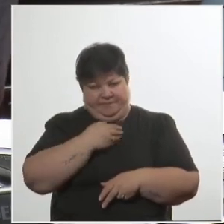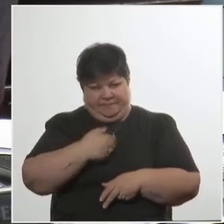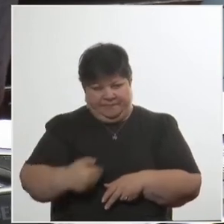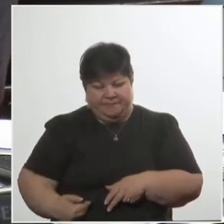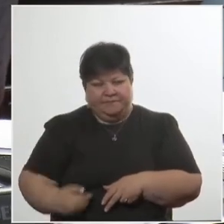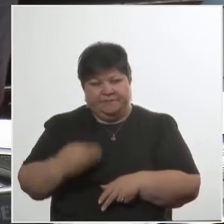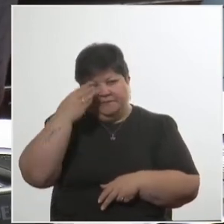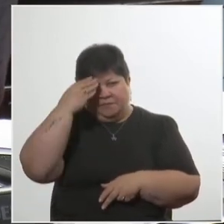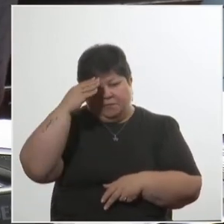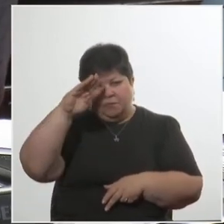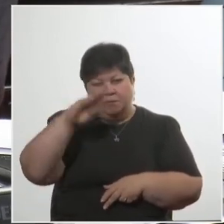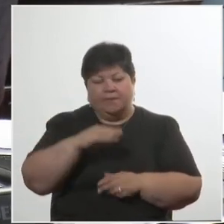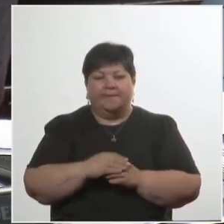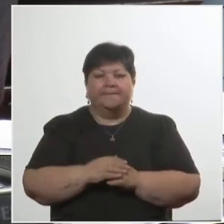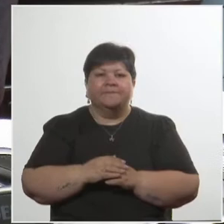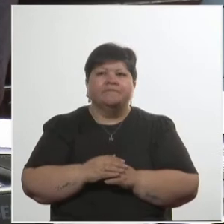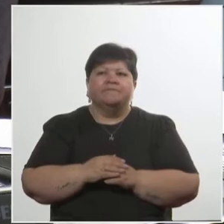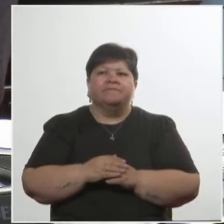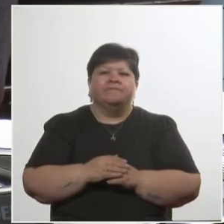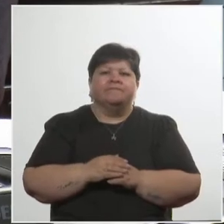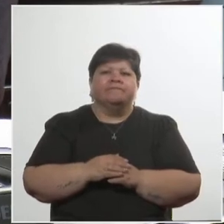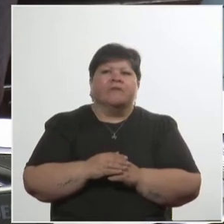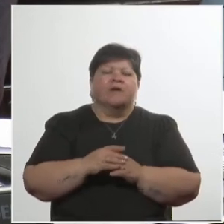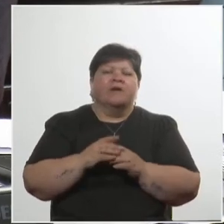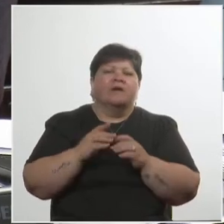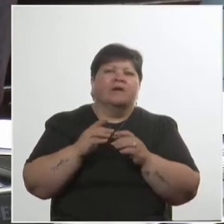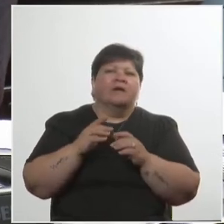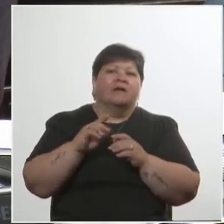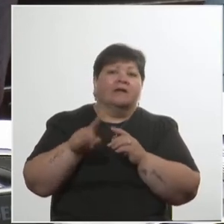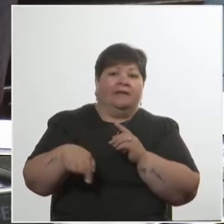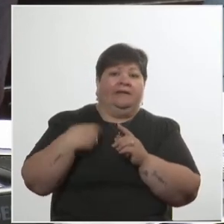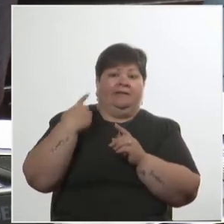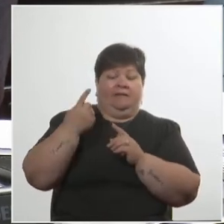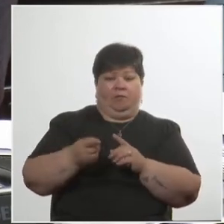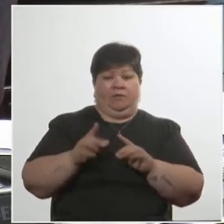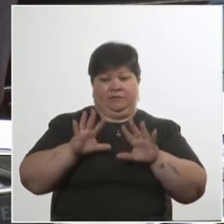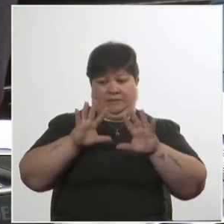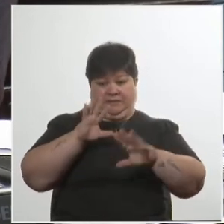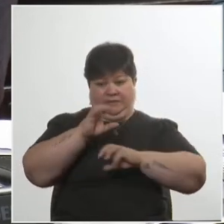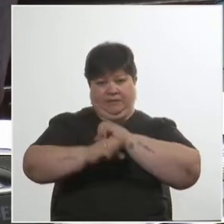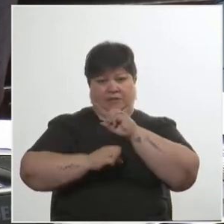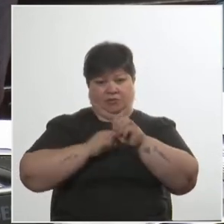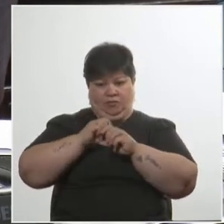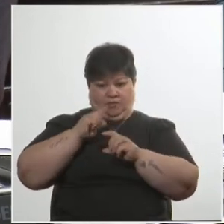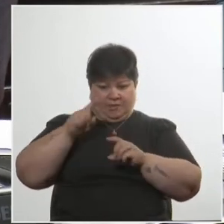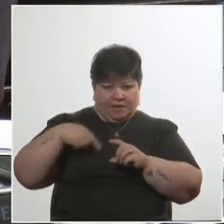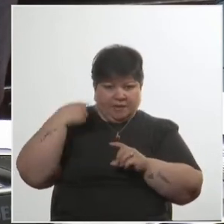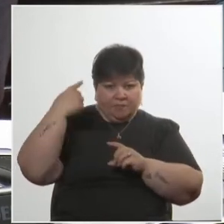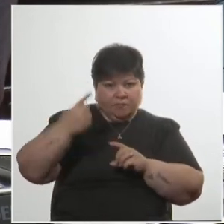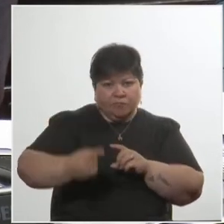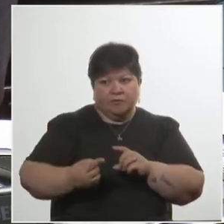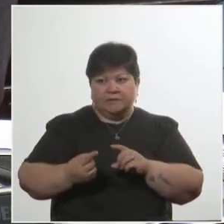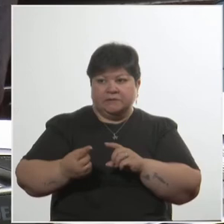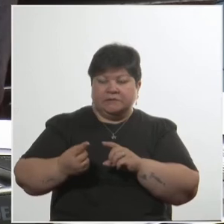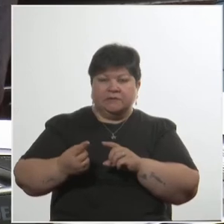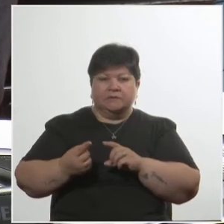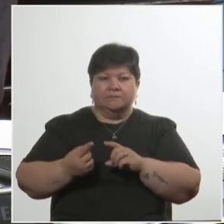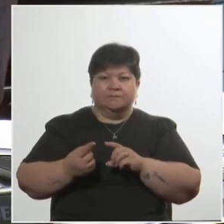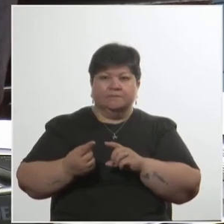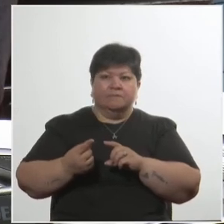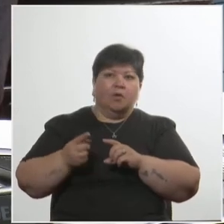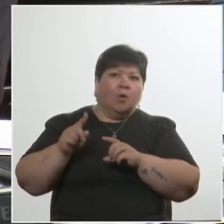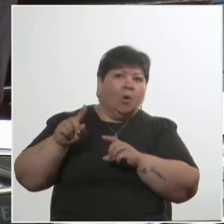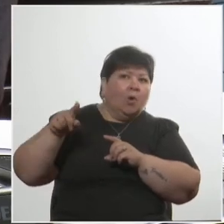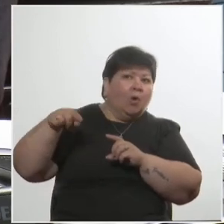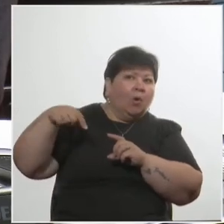y vaya que una década más tarde esa reacción alentada por otros intereses también foráneos